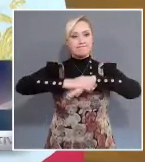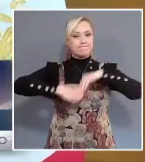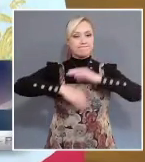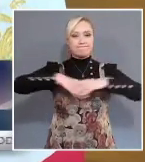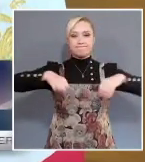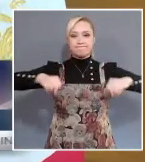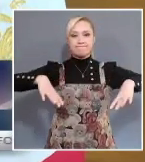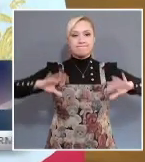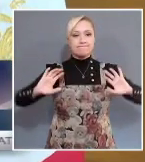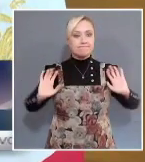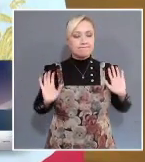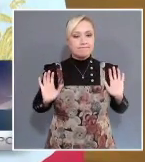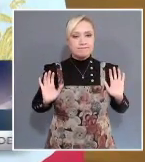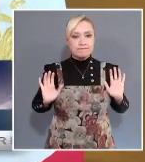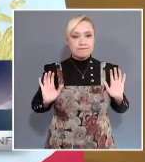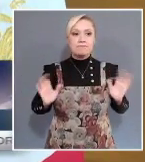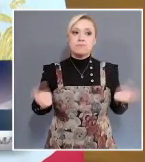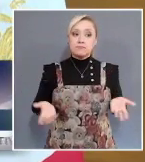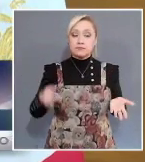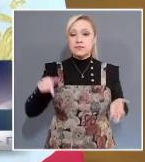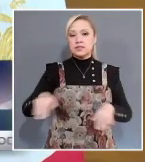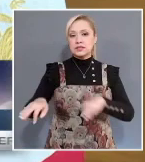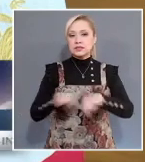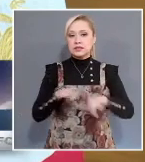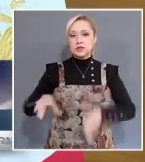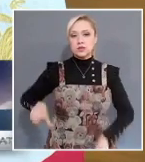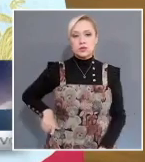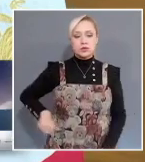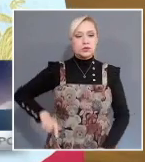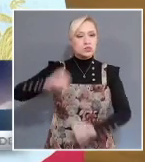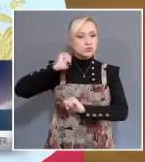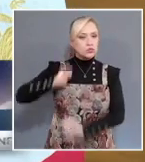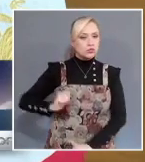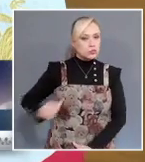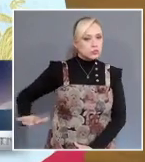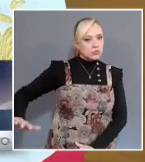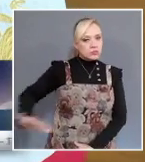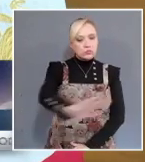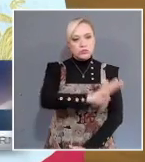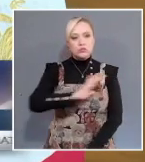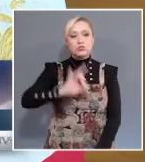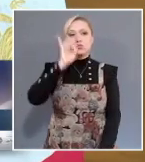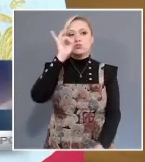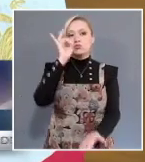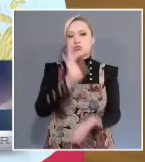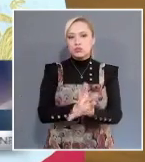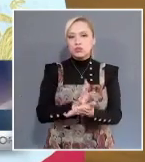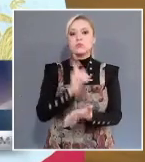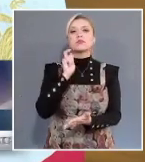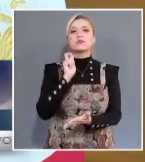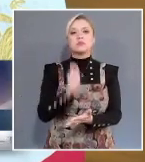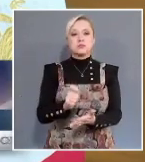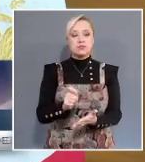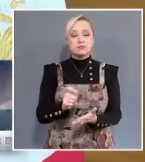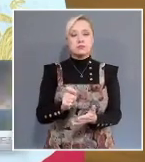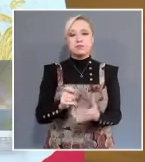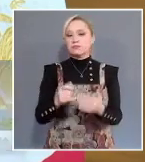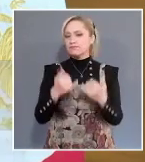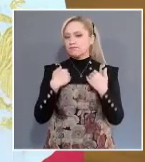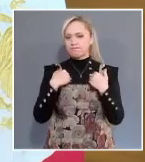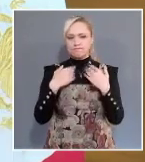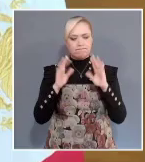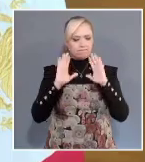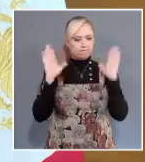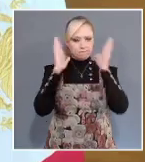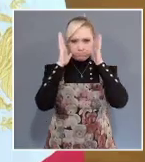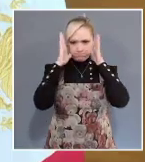reglas que deben cumplir para garantizar la neutralidad la imparcialidad y la equidad